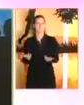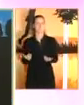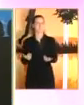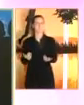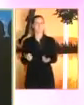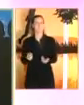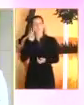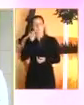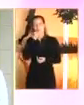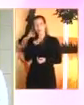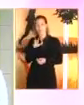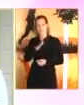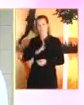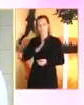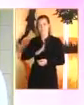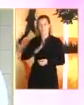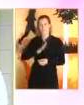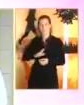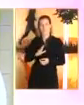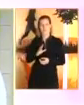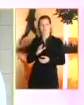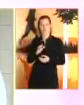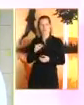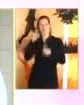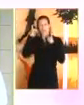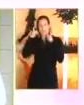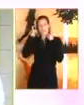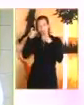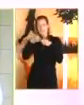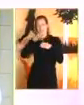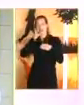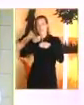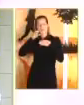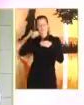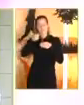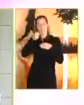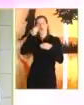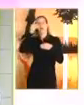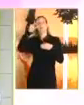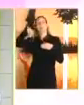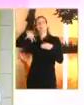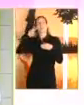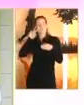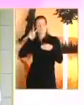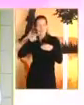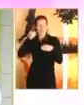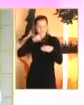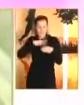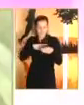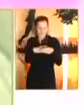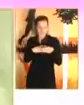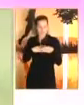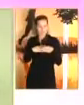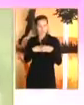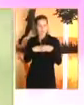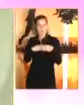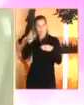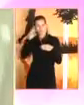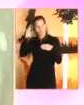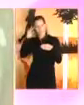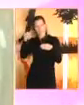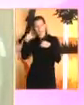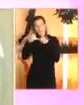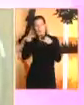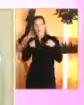que se vea bien, por favor, bien. Vamos a intentarlo. Vamos a intentarlo, pero, que se vea, pero bueno, el hilillo blanco. Para que ustedes se hagan una idea, es como si es una especie de